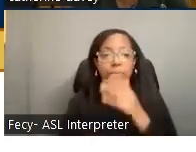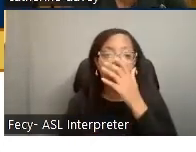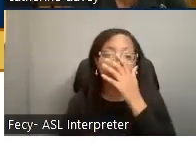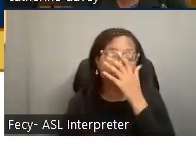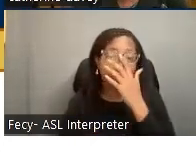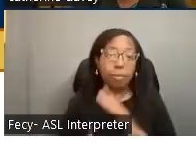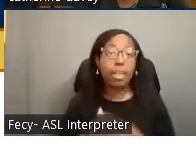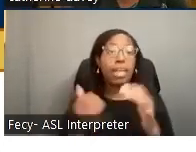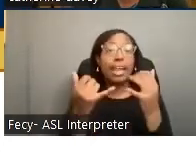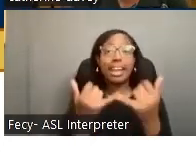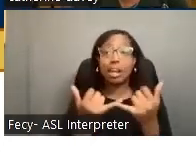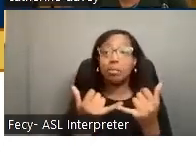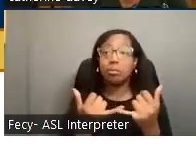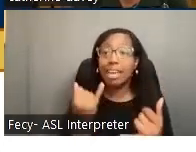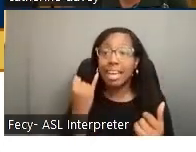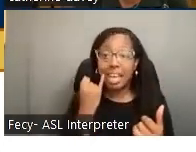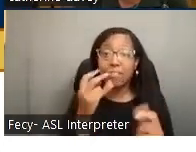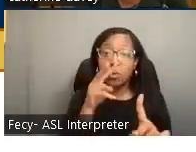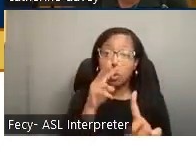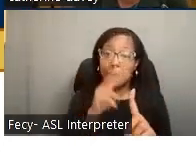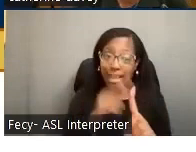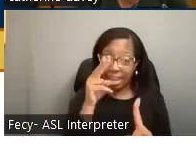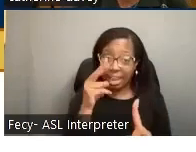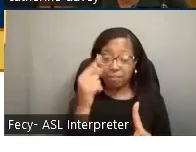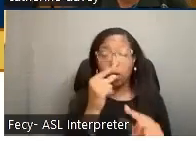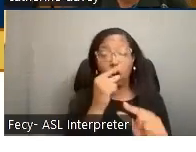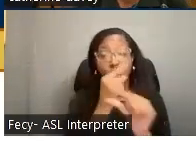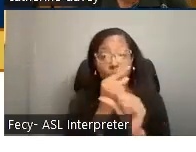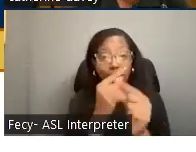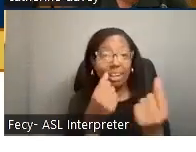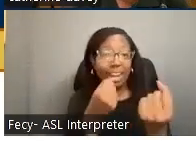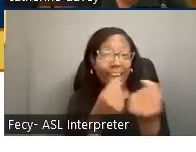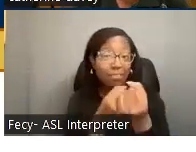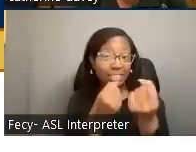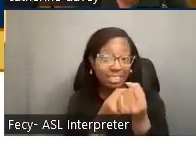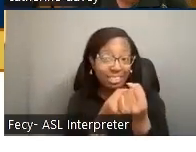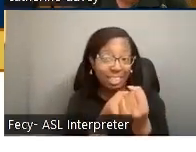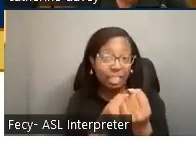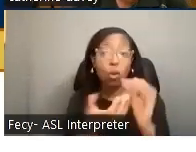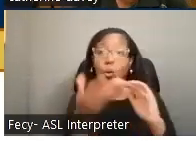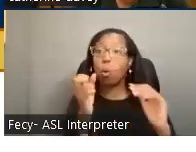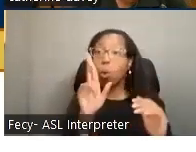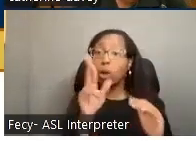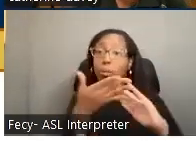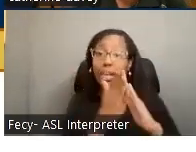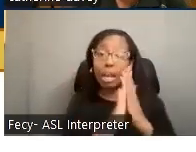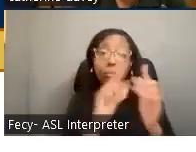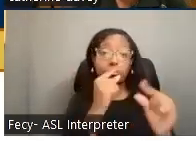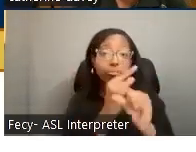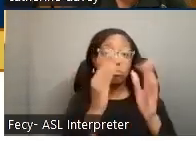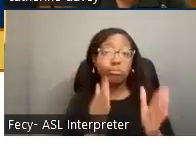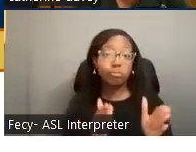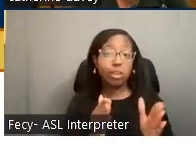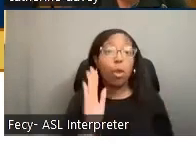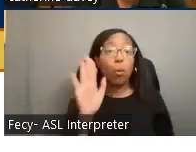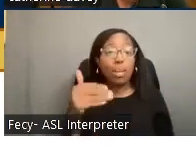Se le va a nombrar un abogado para representar a May. May va a tener su propio abogado. Y a May le encantaría porque hay más